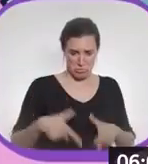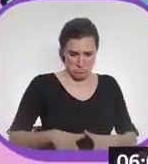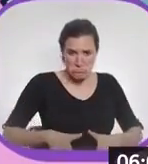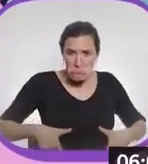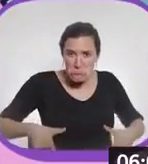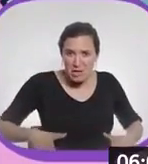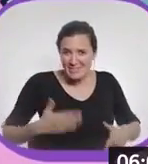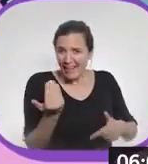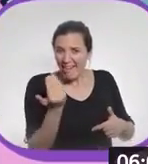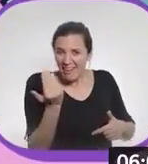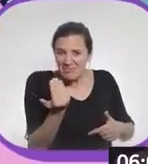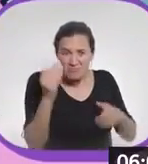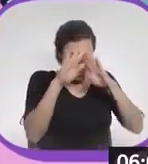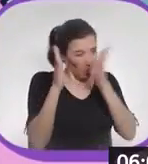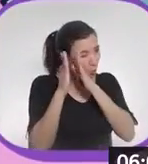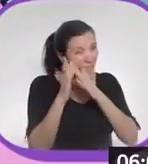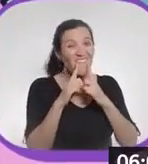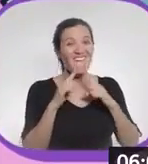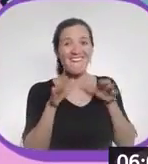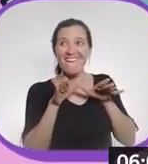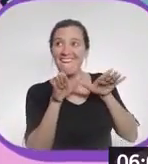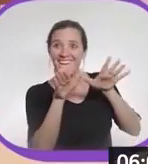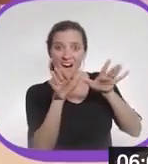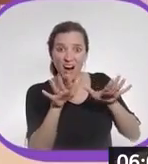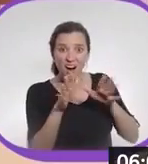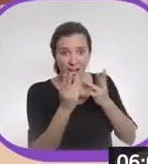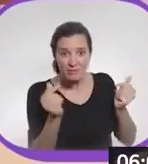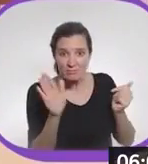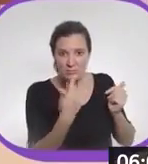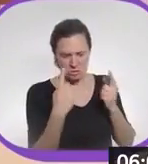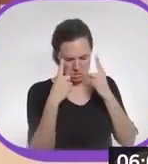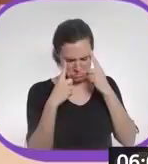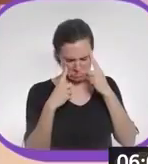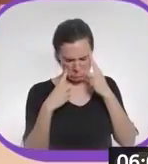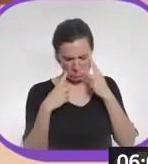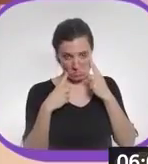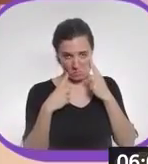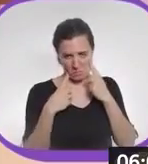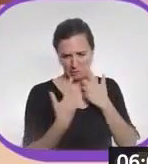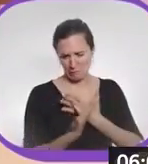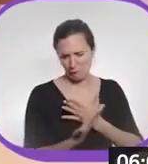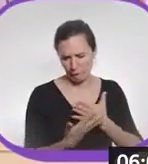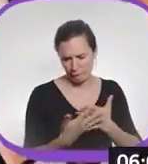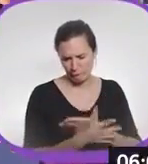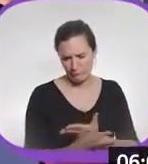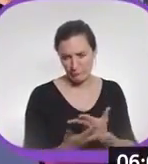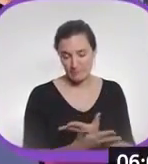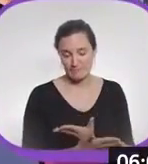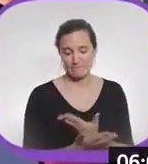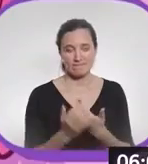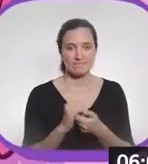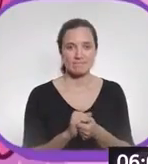¿Yo usando un pañal áspero en un cuarto lleno de murciélagos? ¡Lloro, lloro, sufro y lloro!